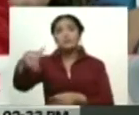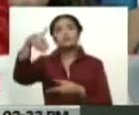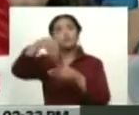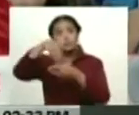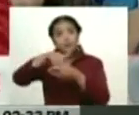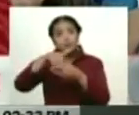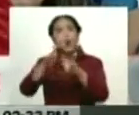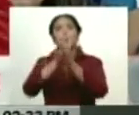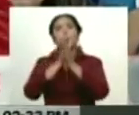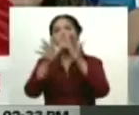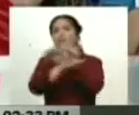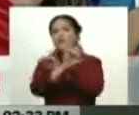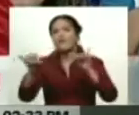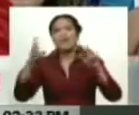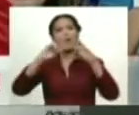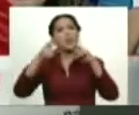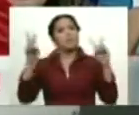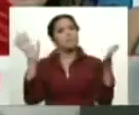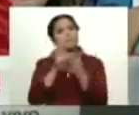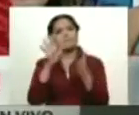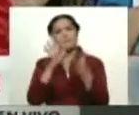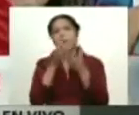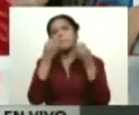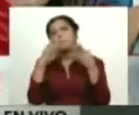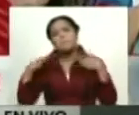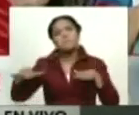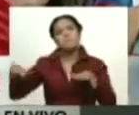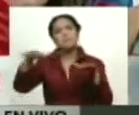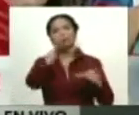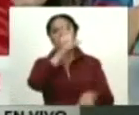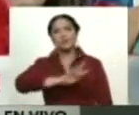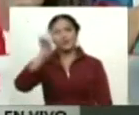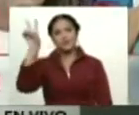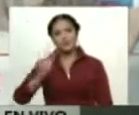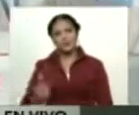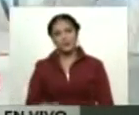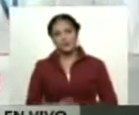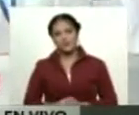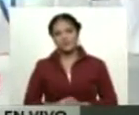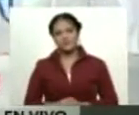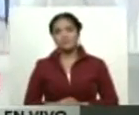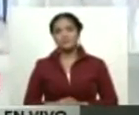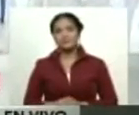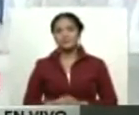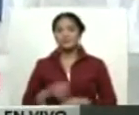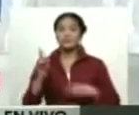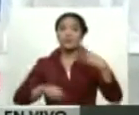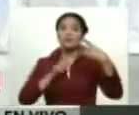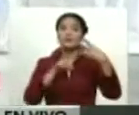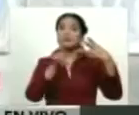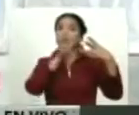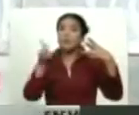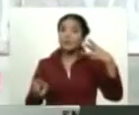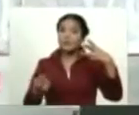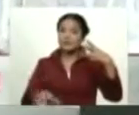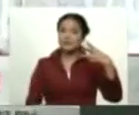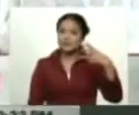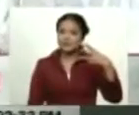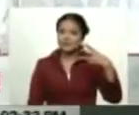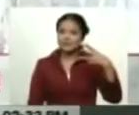culmine lo mejor posible para bien de nuestra Venezuela. Bien, la tercera pregunta de la fórmula...